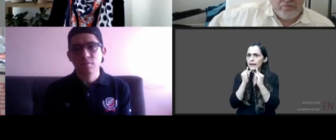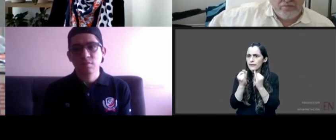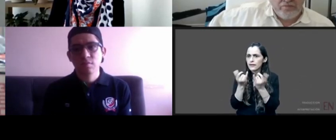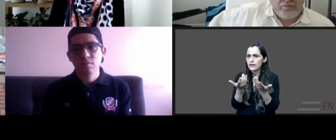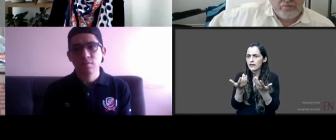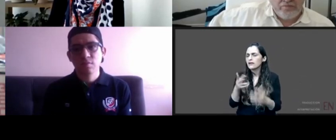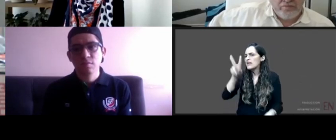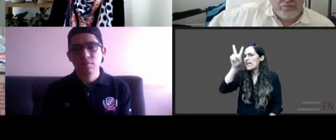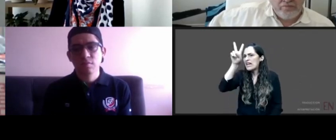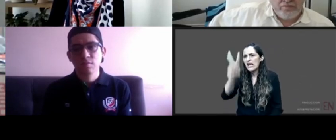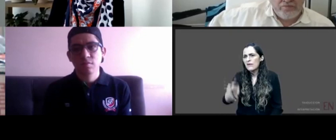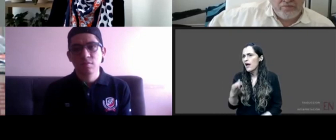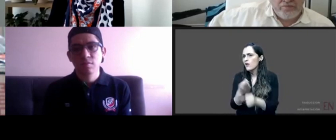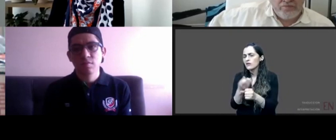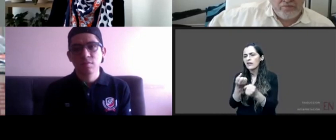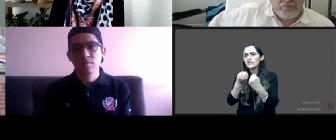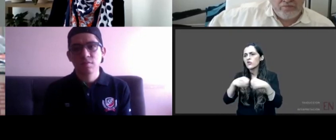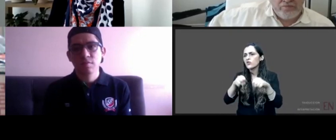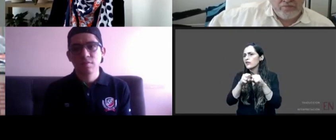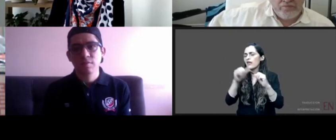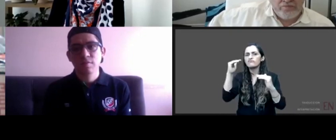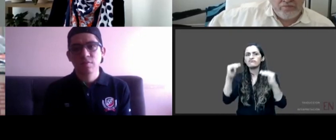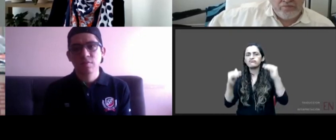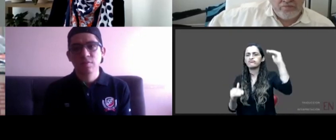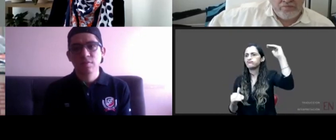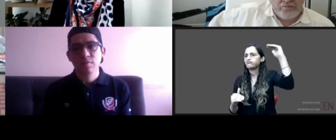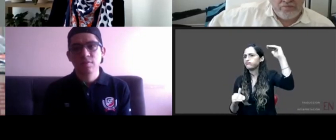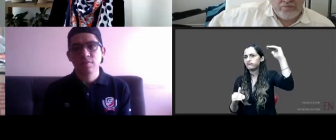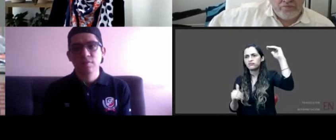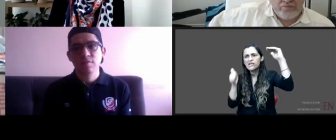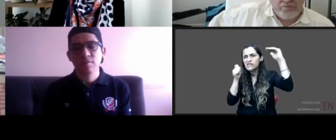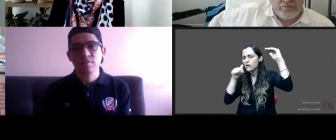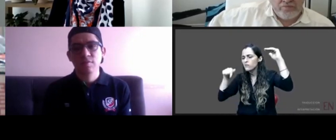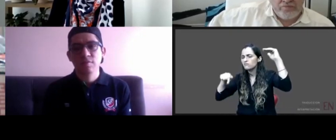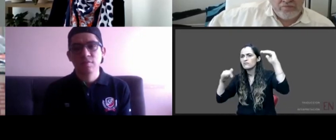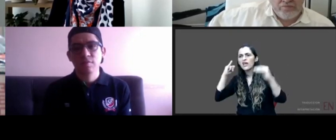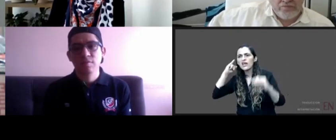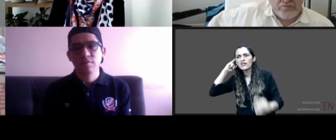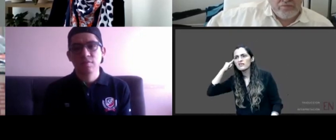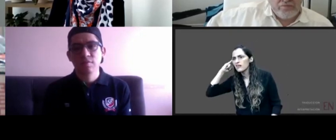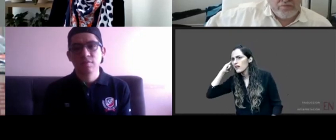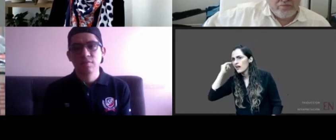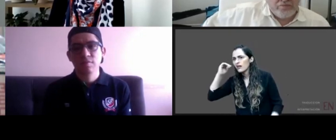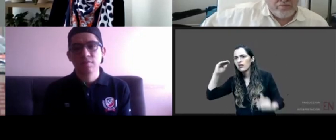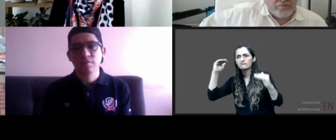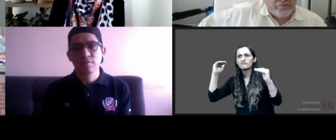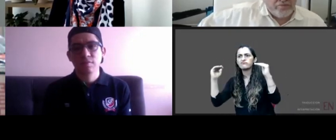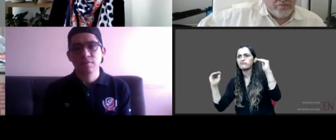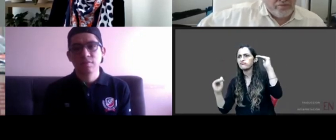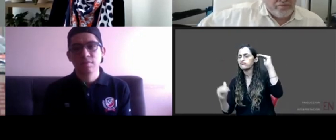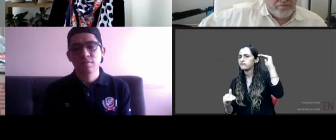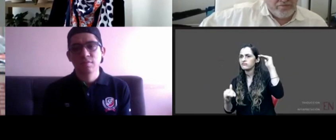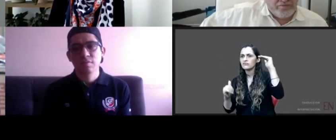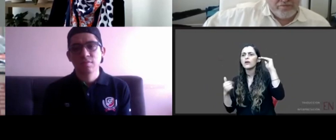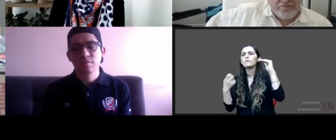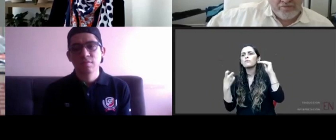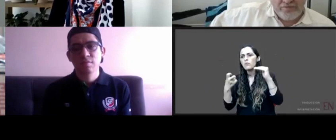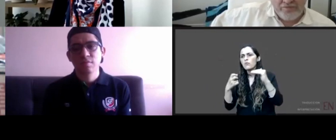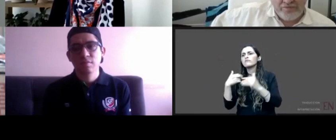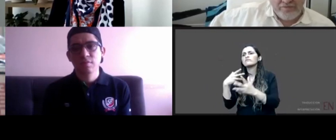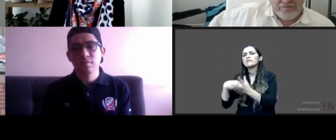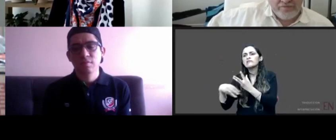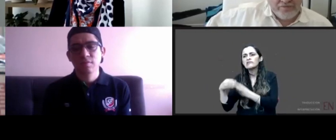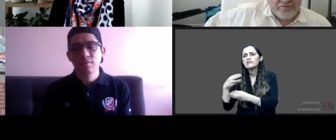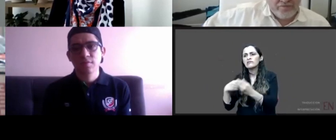que pone a las poblaciones indígenas en desventaja y vulnerabilidad social y económica.